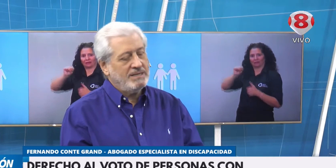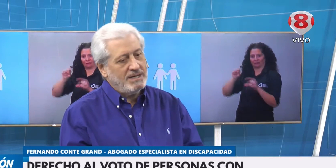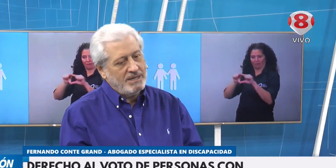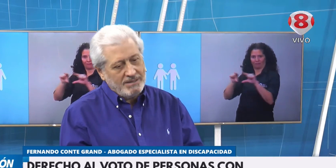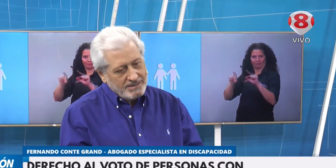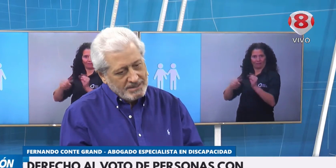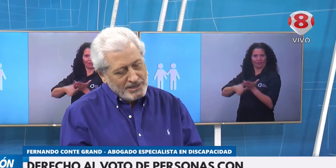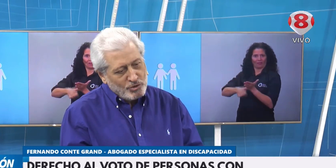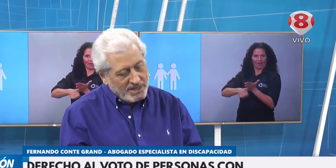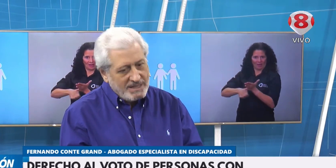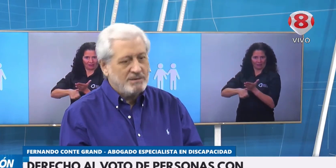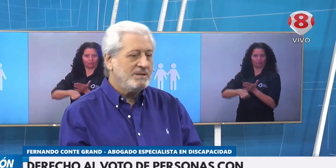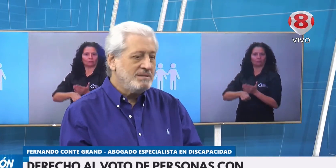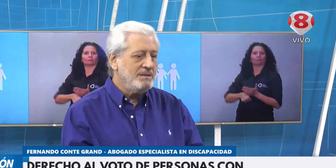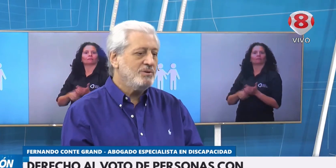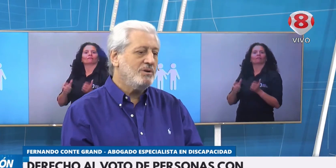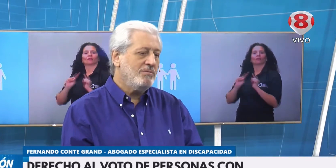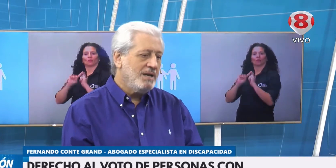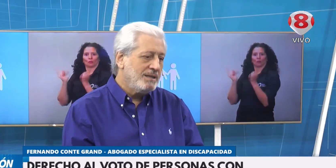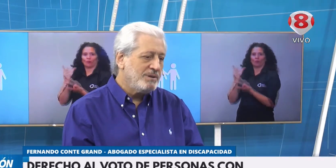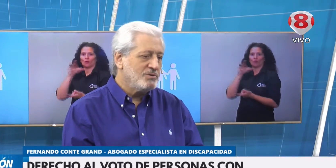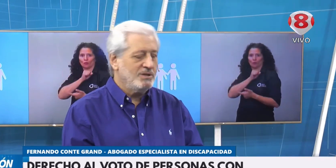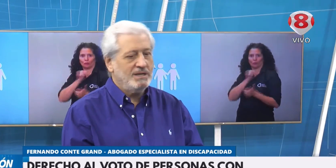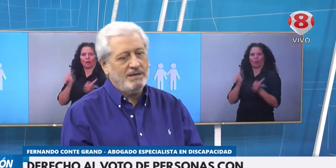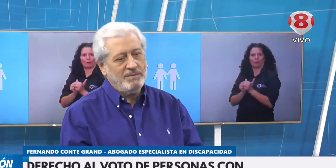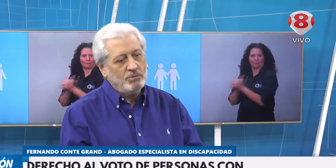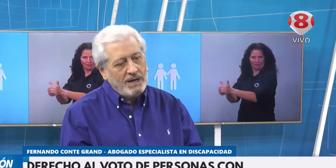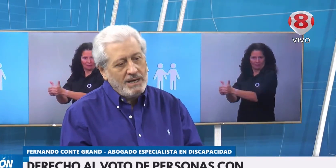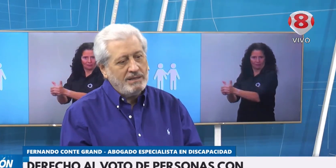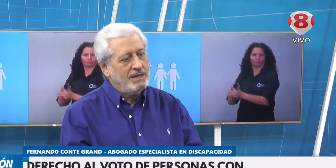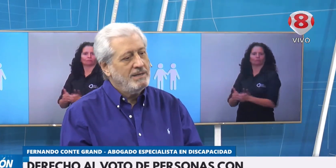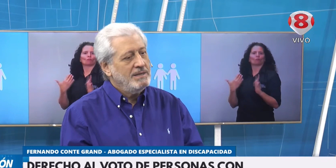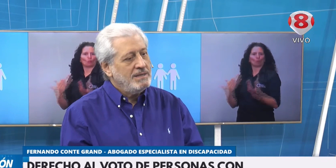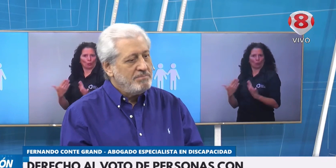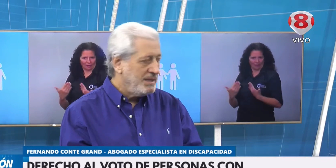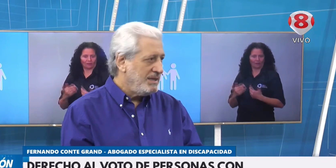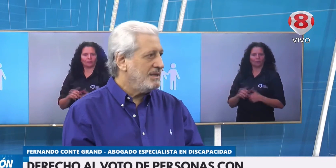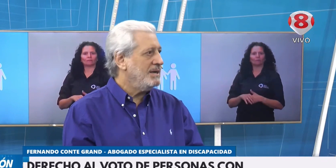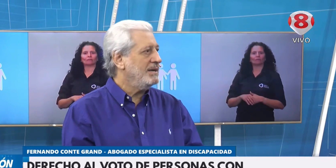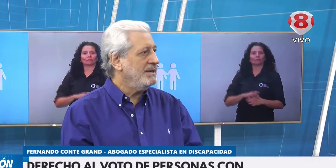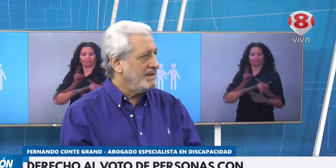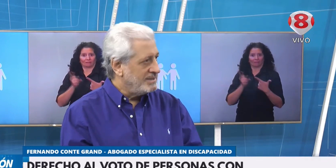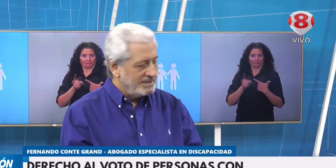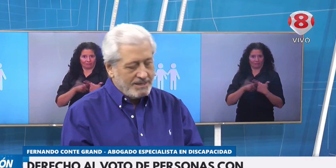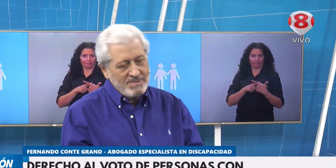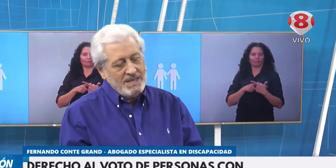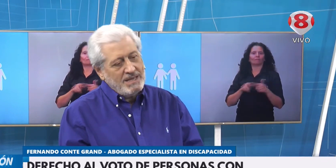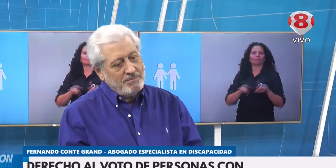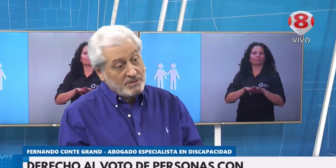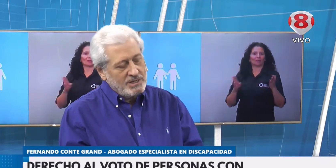discapacidad ya es inconveniente en principio hablar de personas minusválidas impedidas